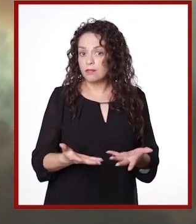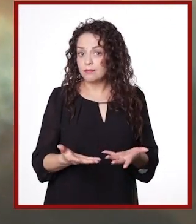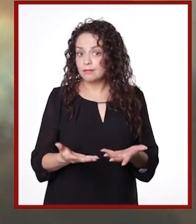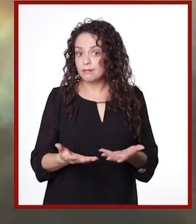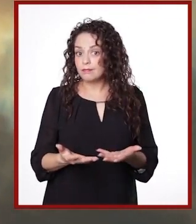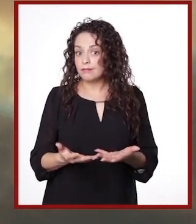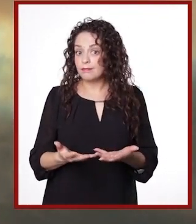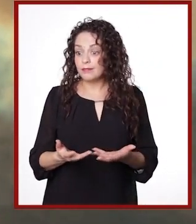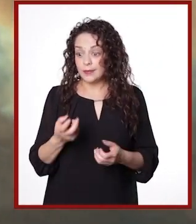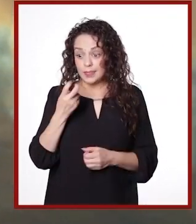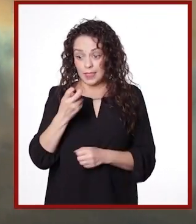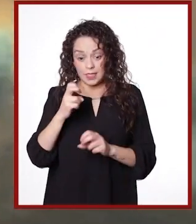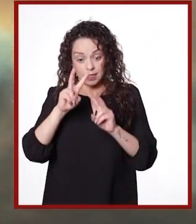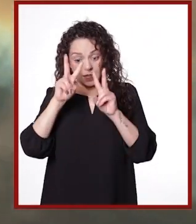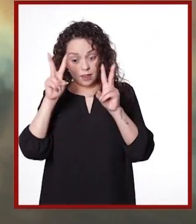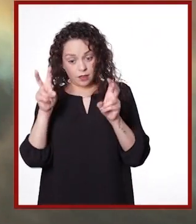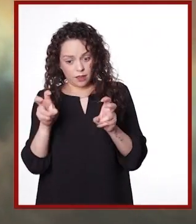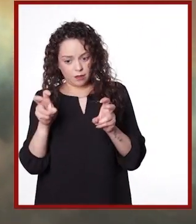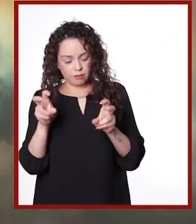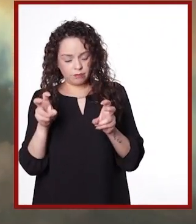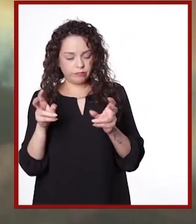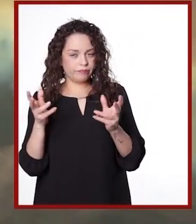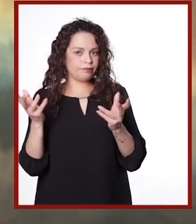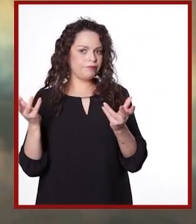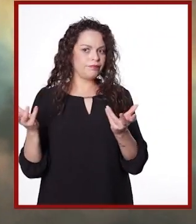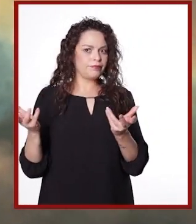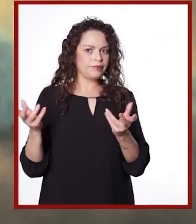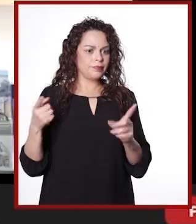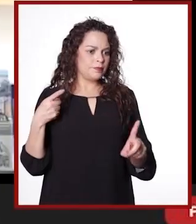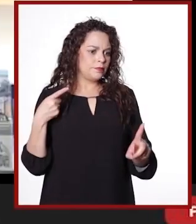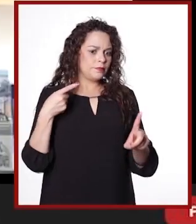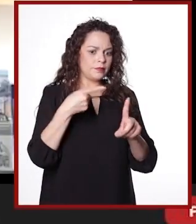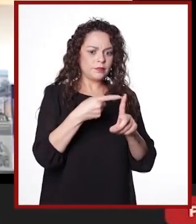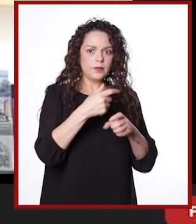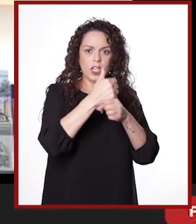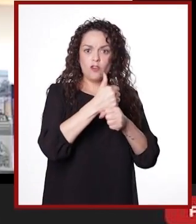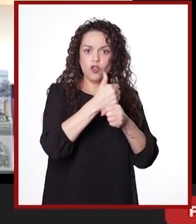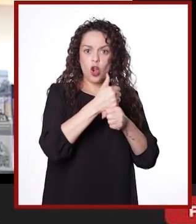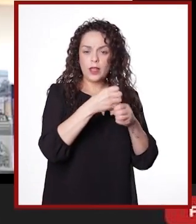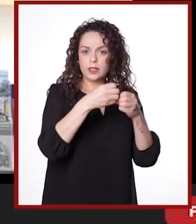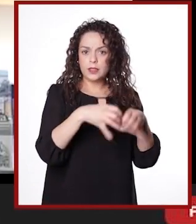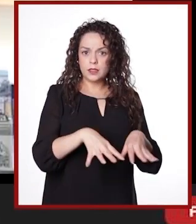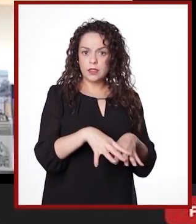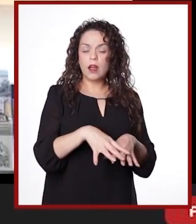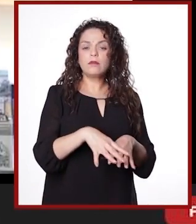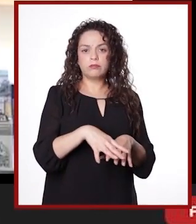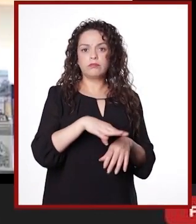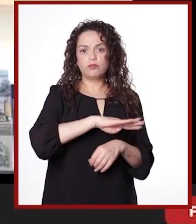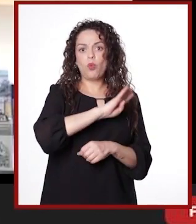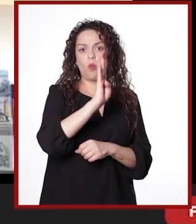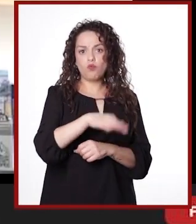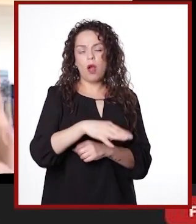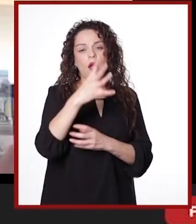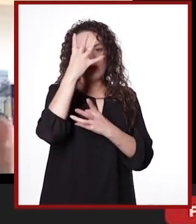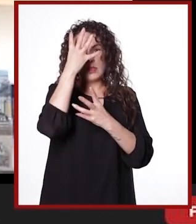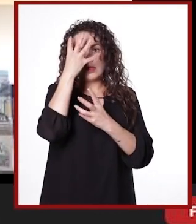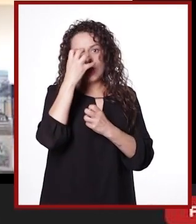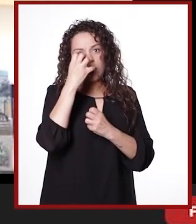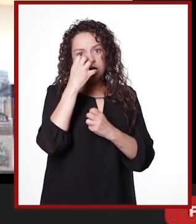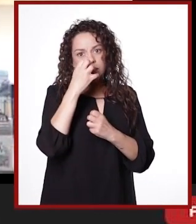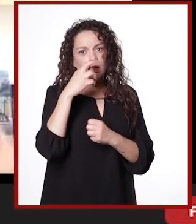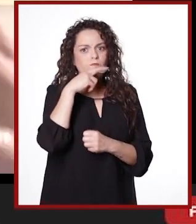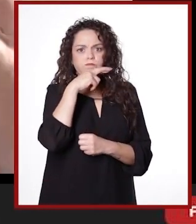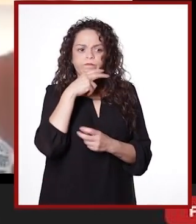que el tema es la violencia, porque como es una muerte muy triste, muy rápida, muy inmediata, pues